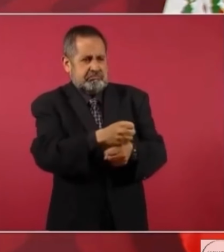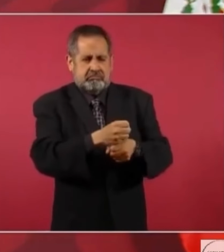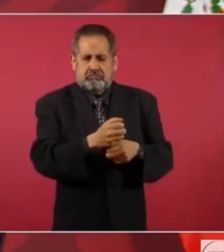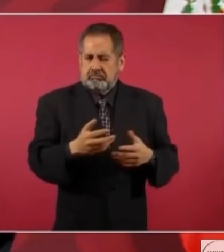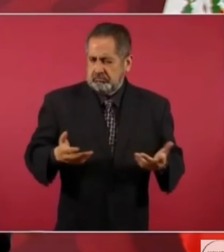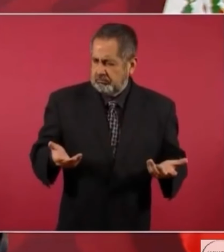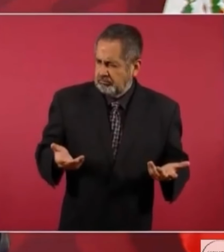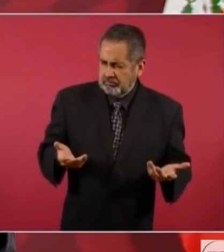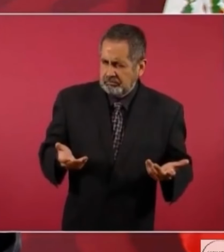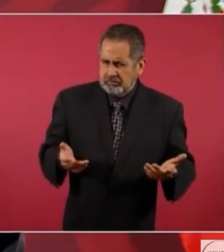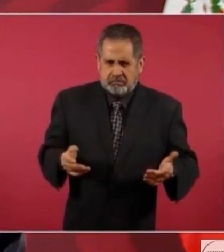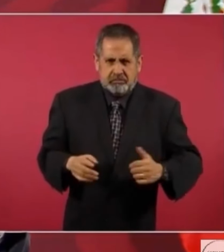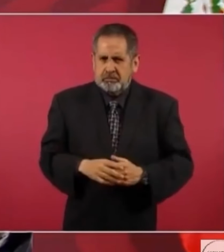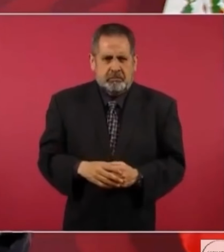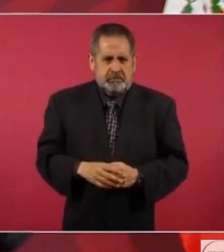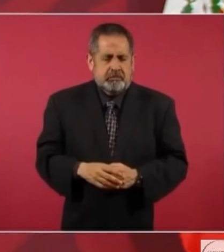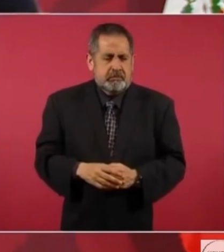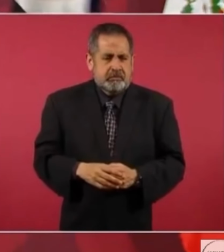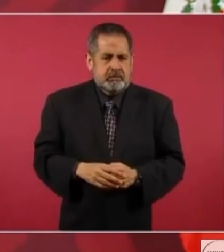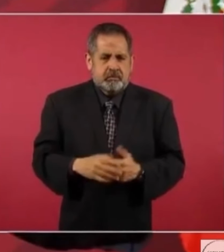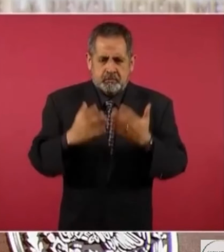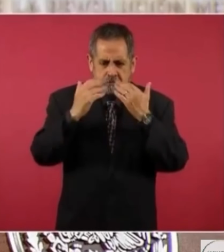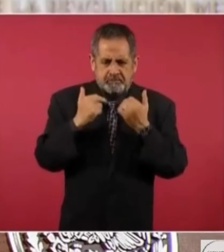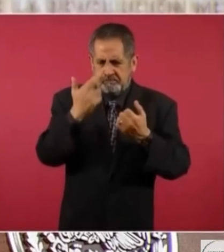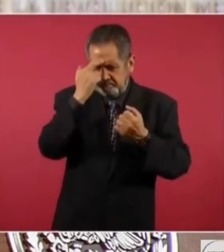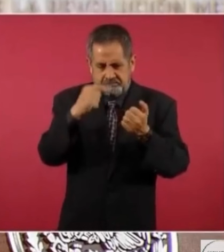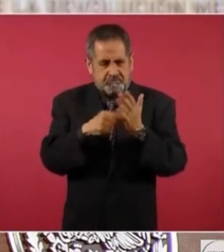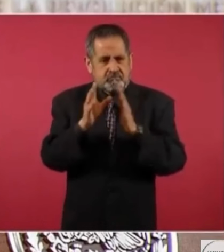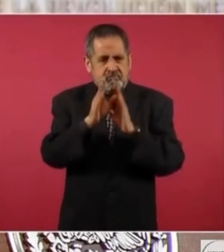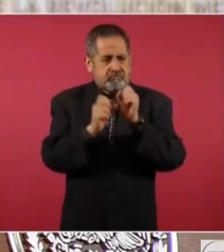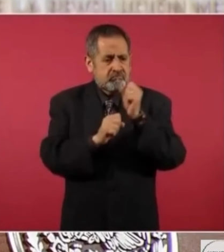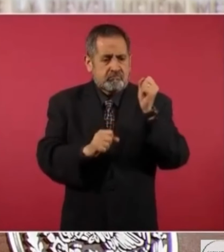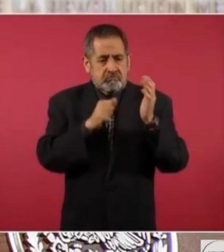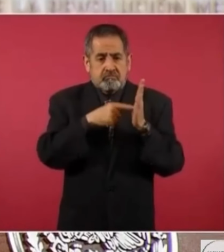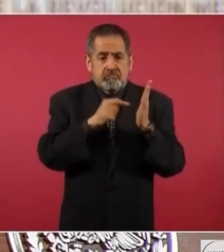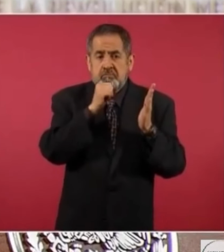sin fundamento constitucional